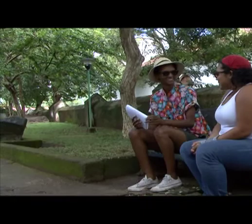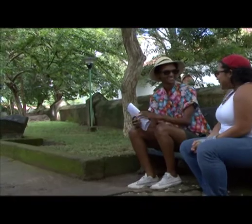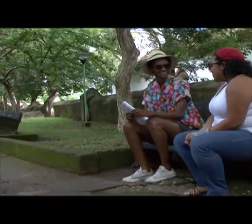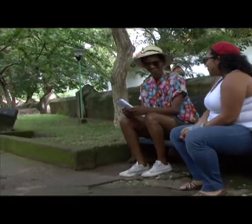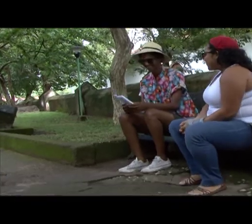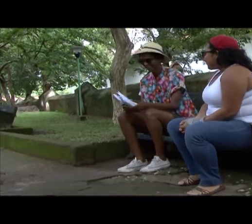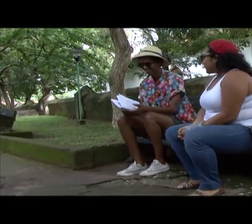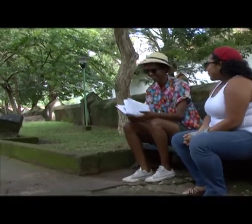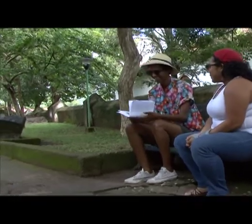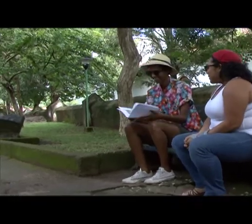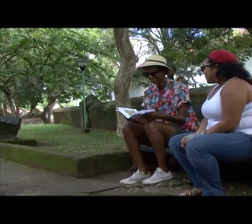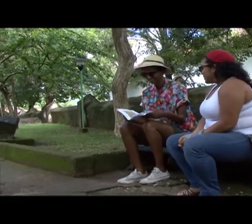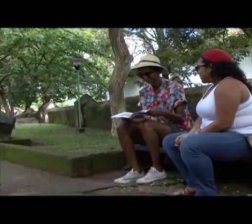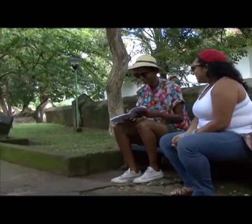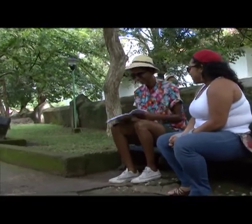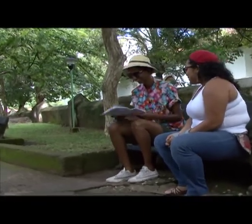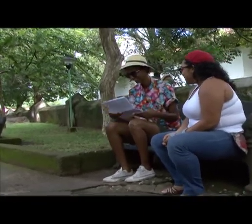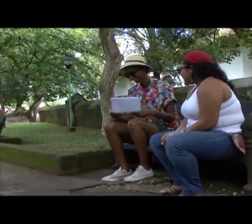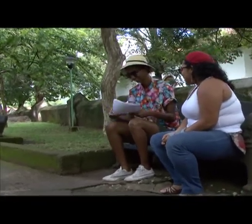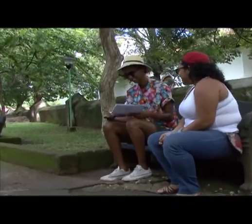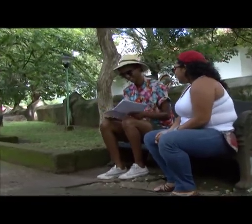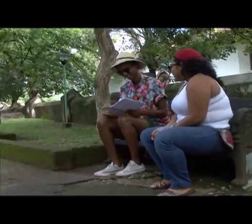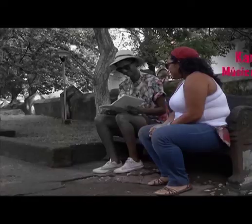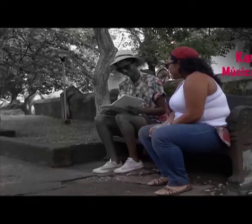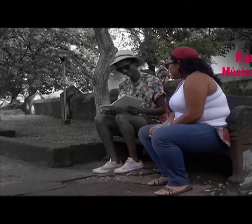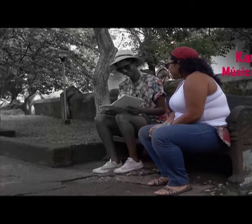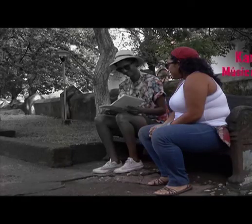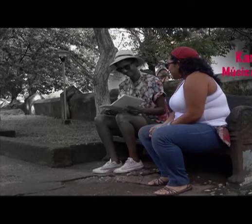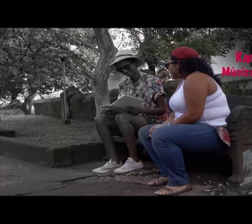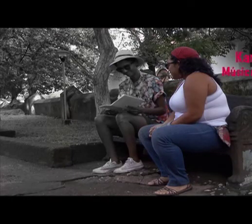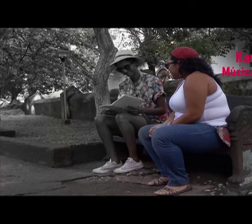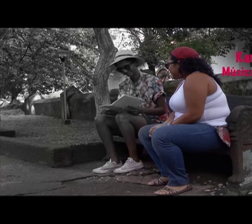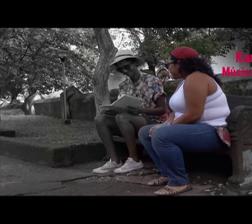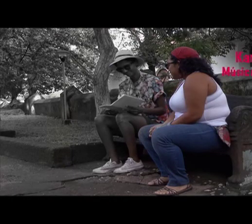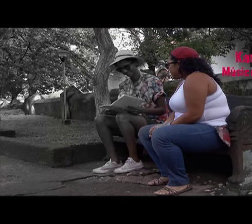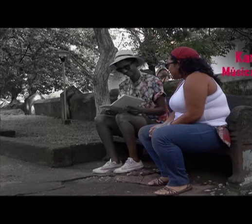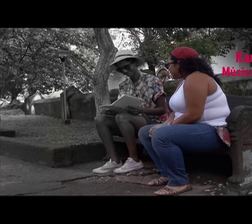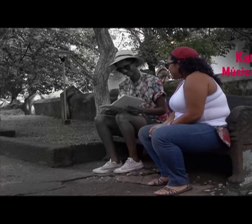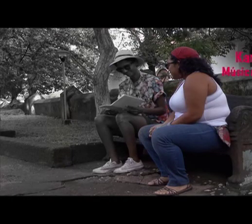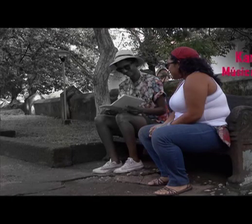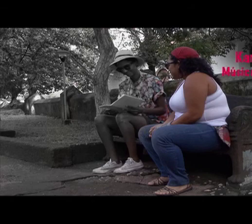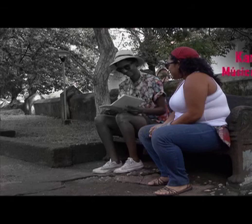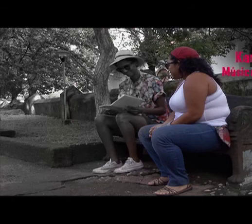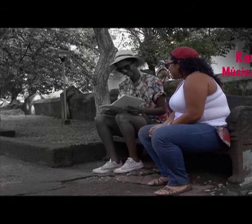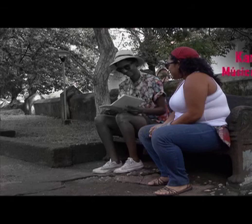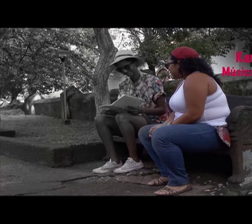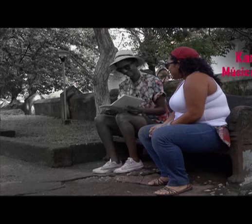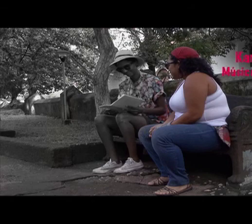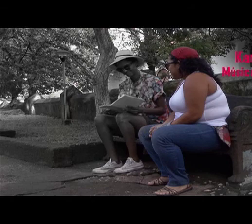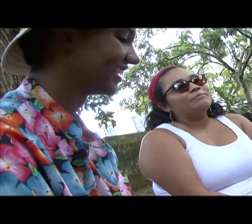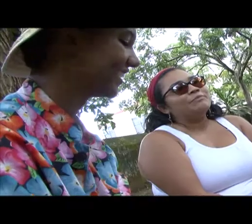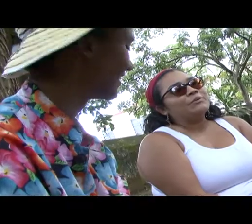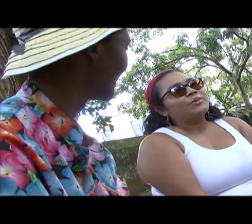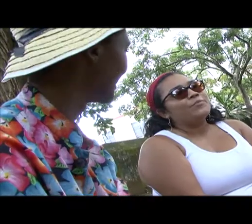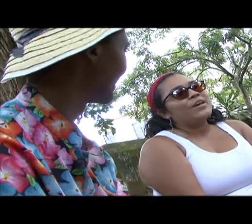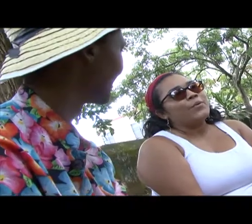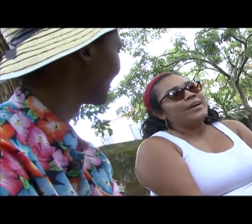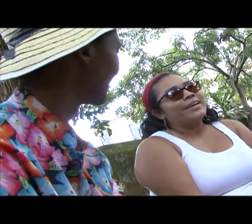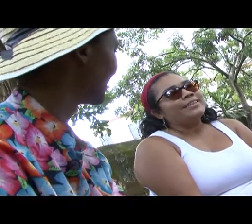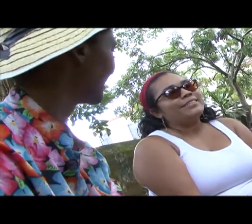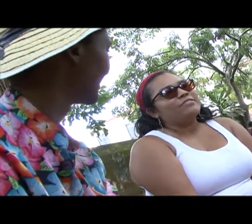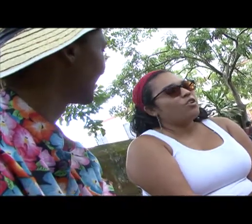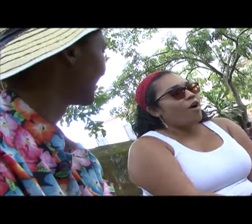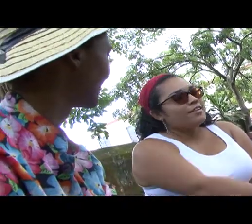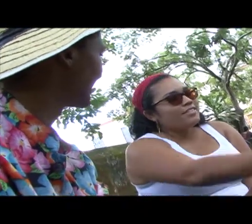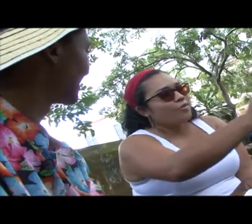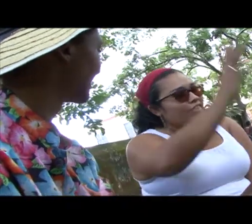estaba tía. Ah, estas son palabras en africano. Motete. Motete. Recuerdo a mi